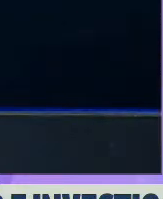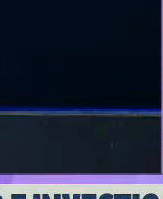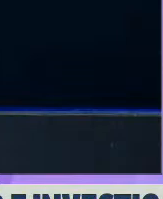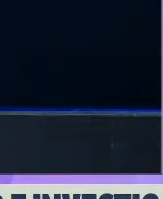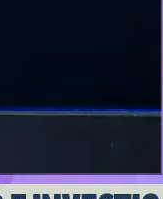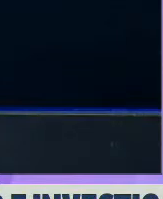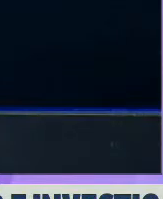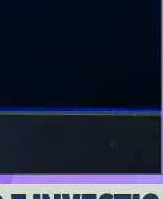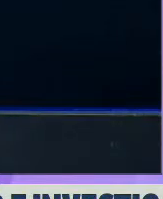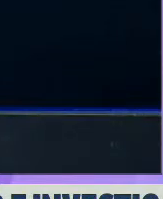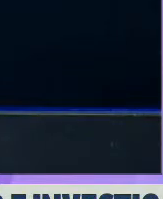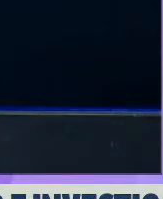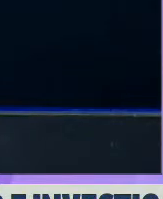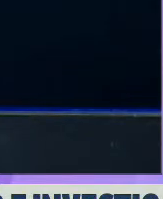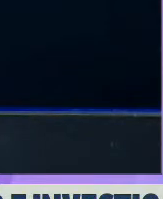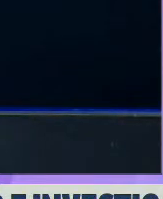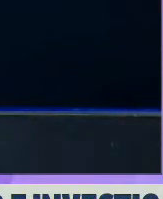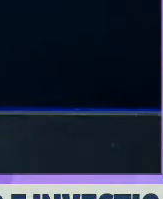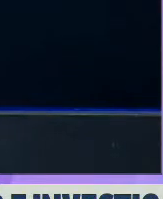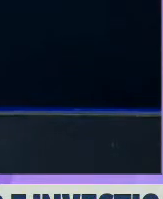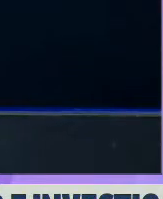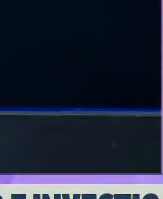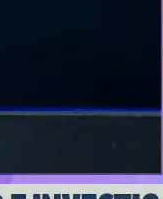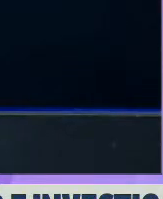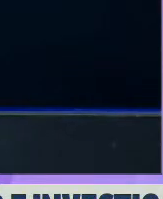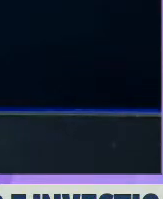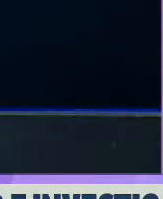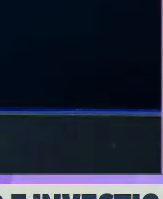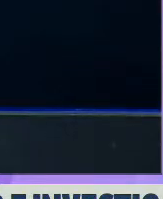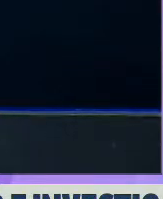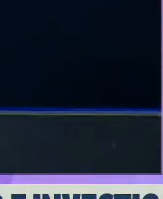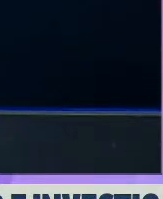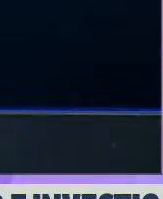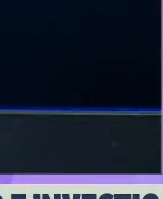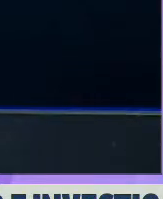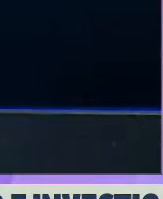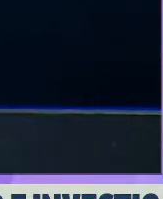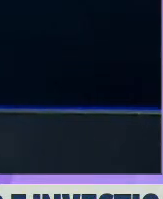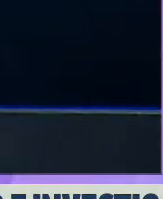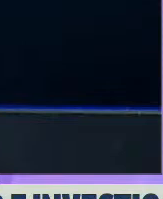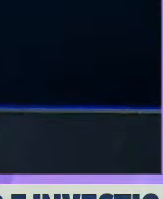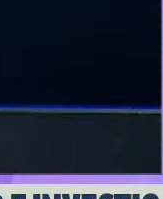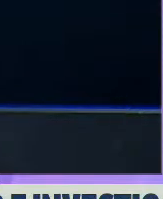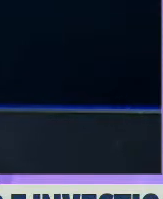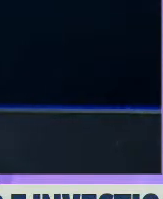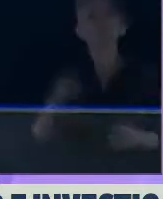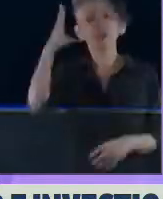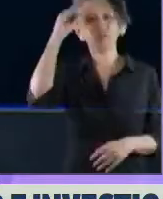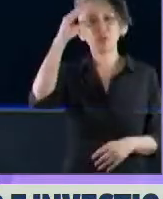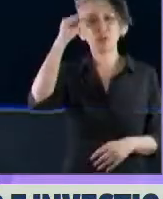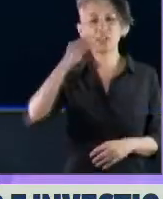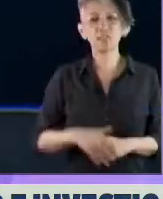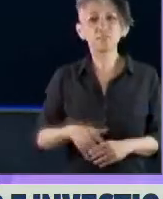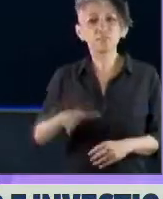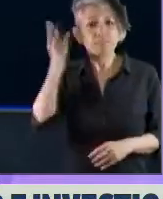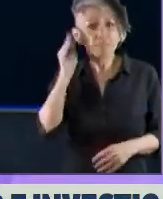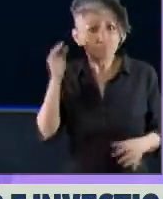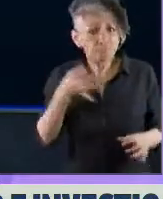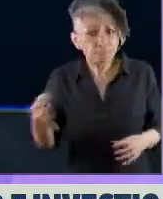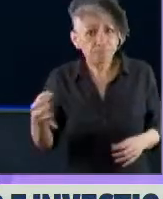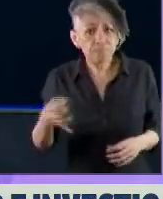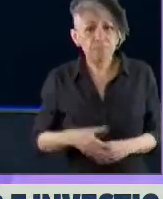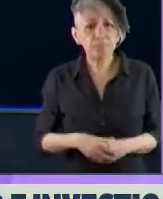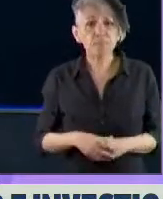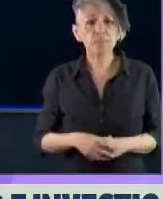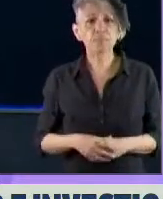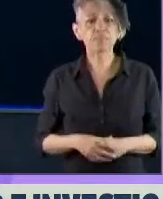yo tenga un plan y pueda tener un horizonte y de tal manera yo pueda entender que va a haber inversiones a futuro a esto